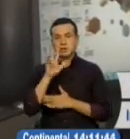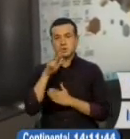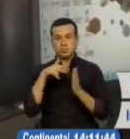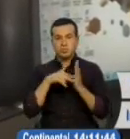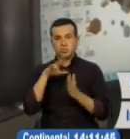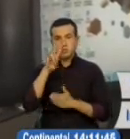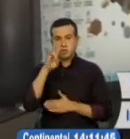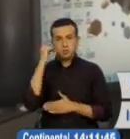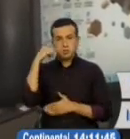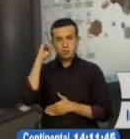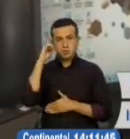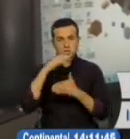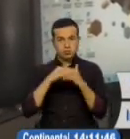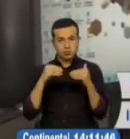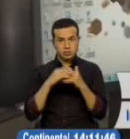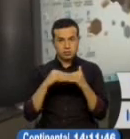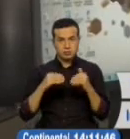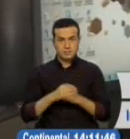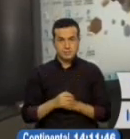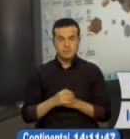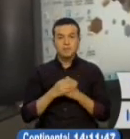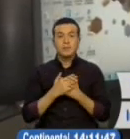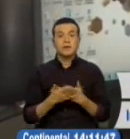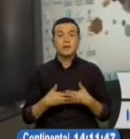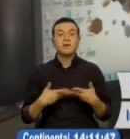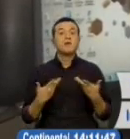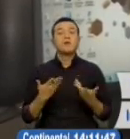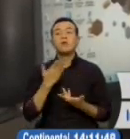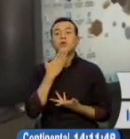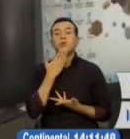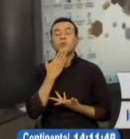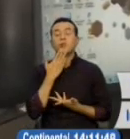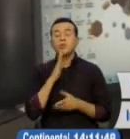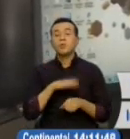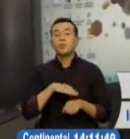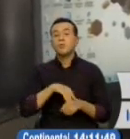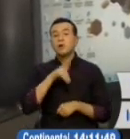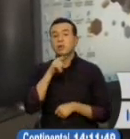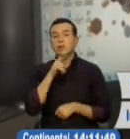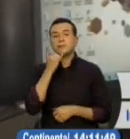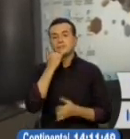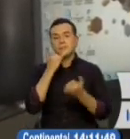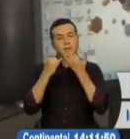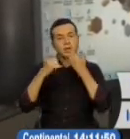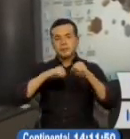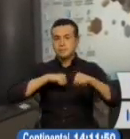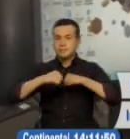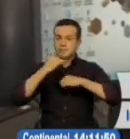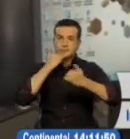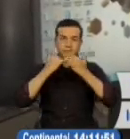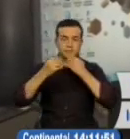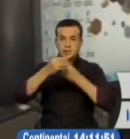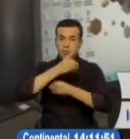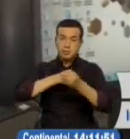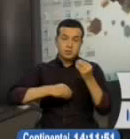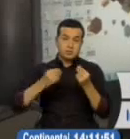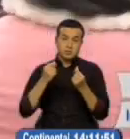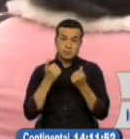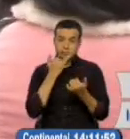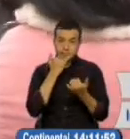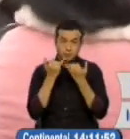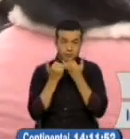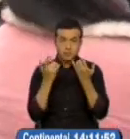3.7 millones de dólares, esta deficiencia fue ocasionada principalmente por una mala gestión en recuperación de cartera de